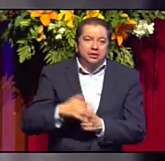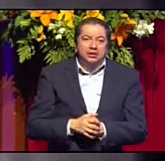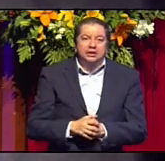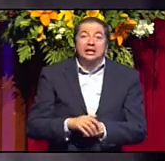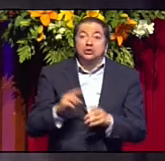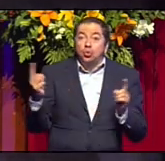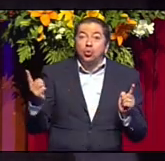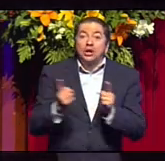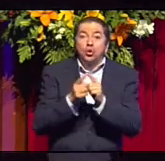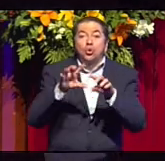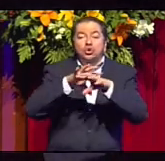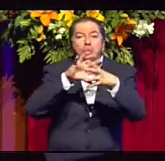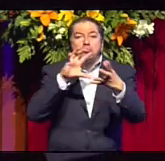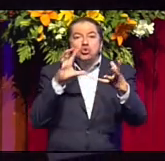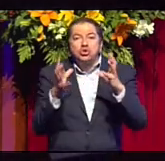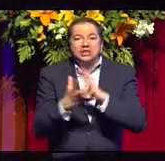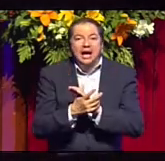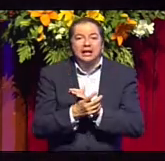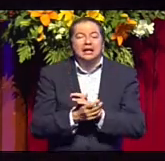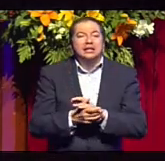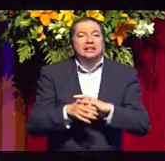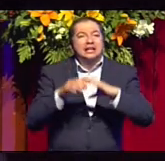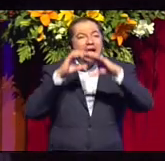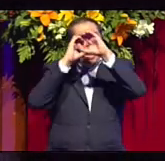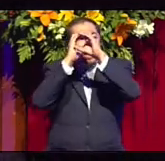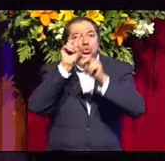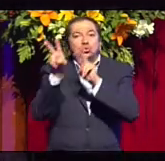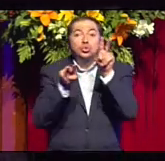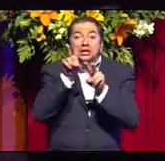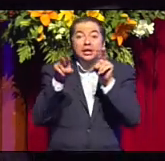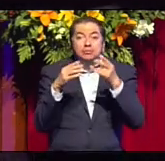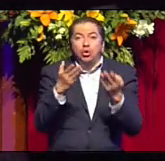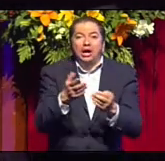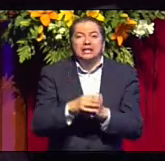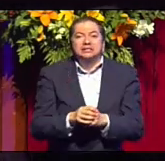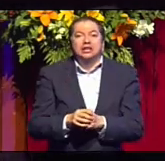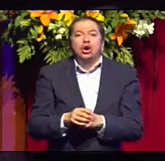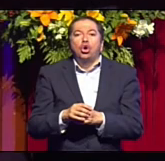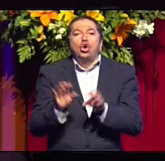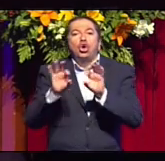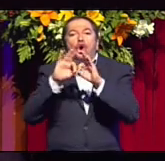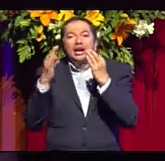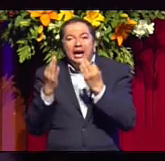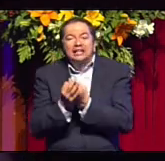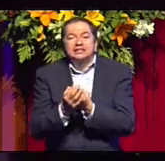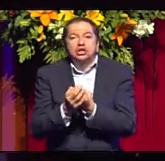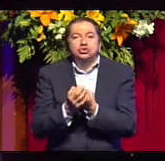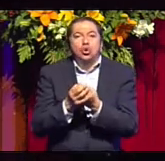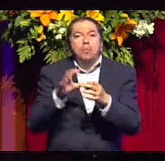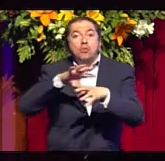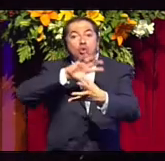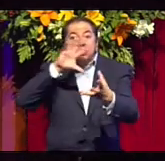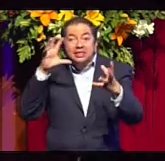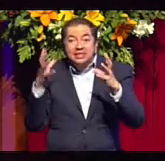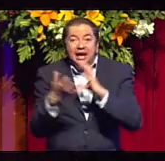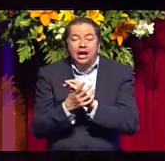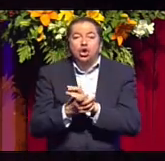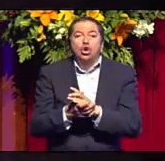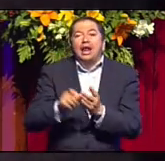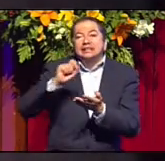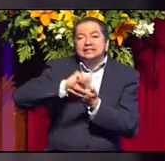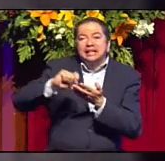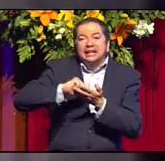encuentro mundial de astroturismo, que lo hacemos con la Organización Mundial de Turismo y con ALF y con la Subsecretaría de